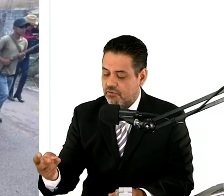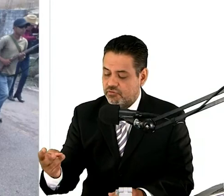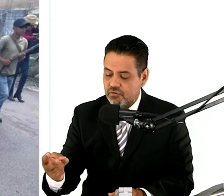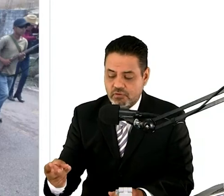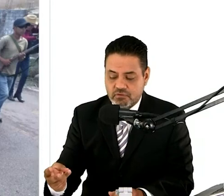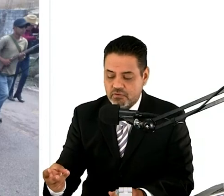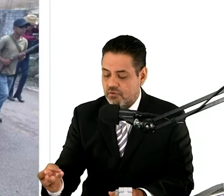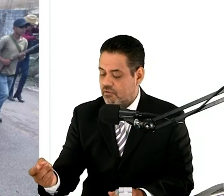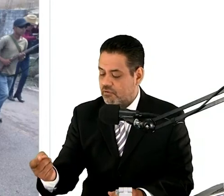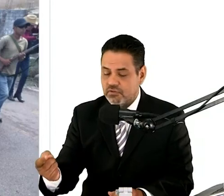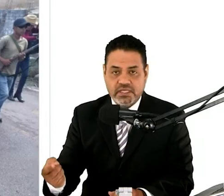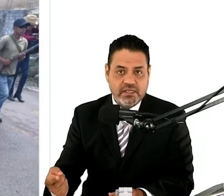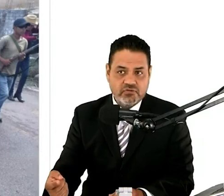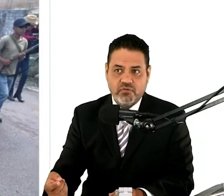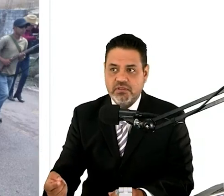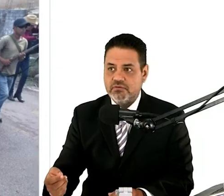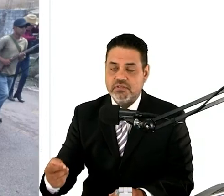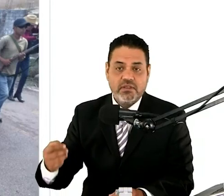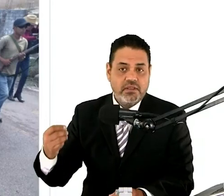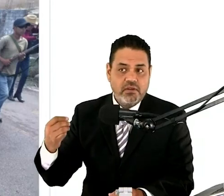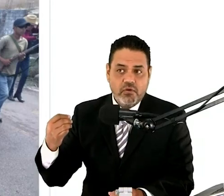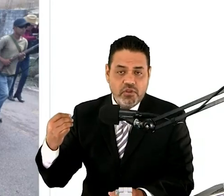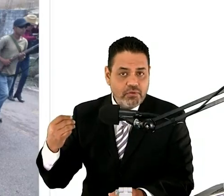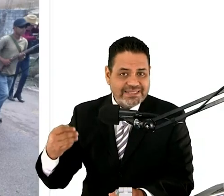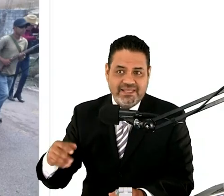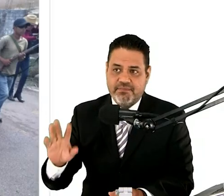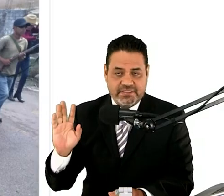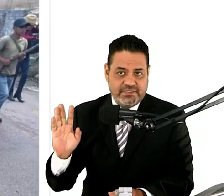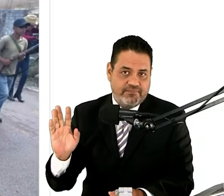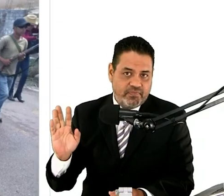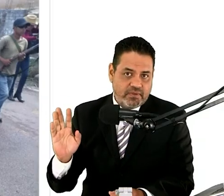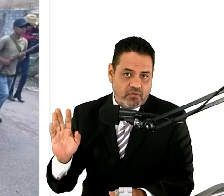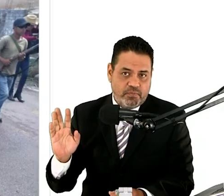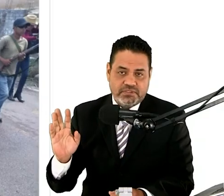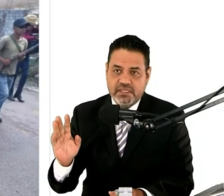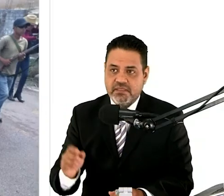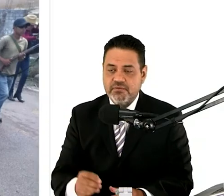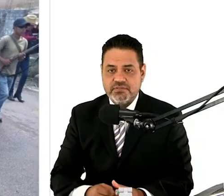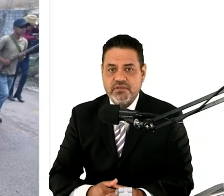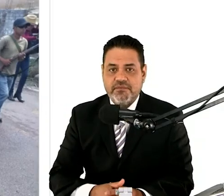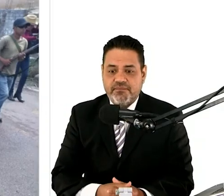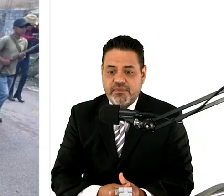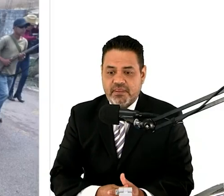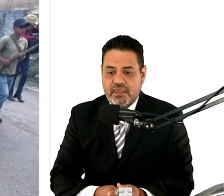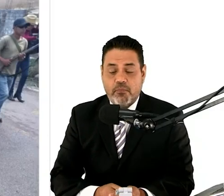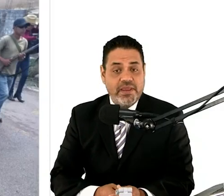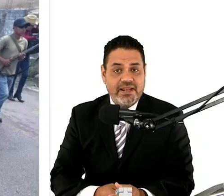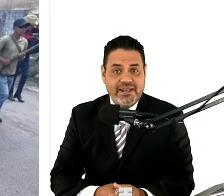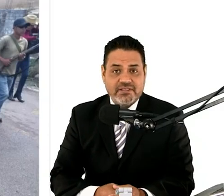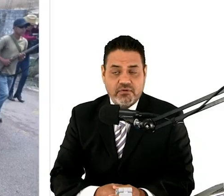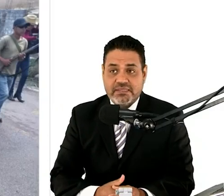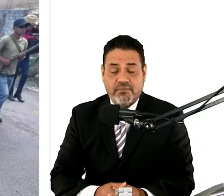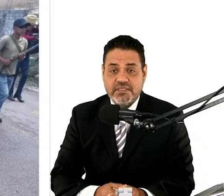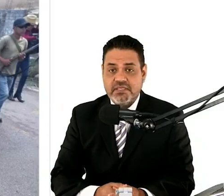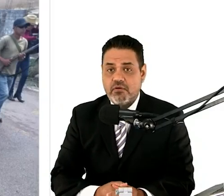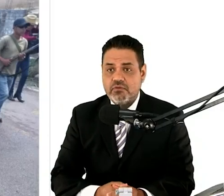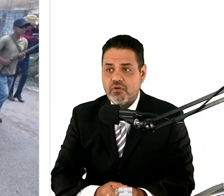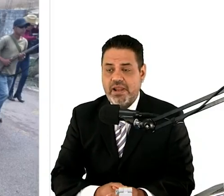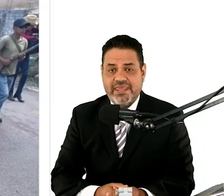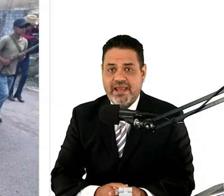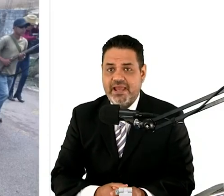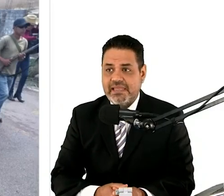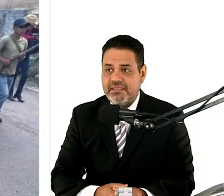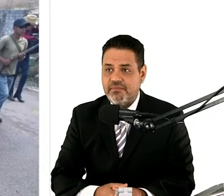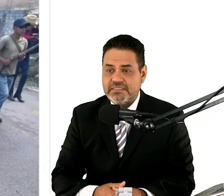ardillas los rojos los guerreros unidos y una serie más de grupos delictivos que operan en la zona también sin